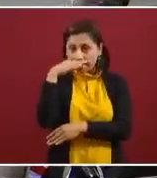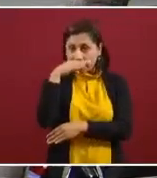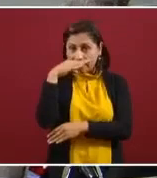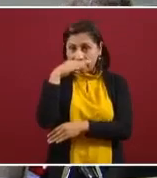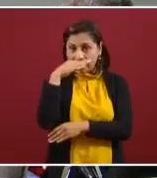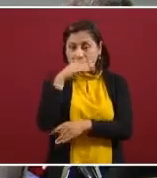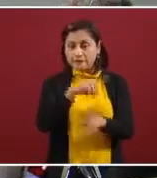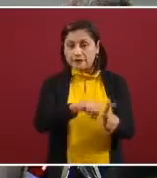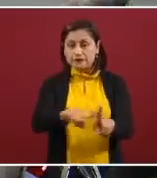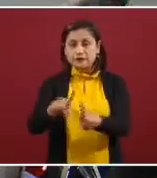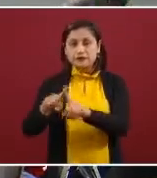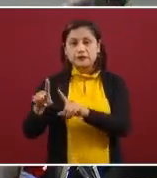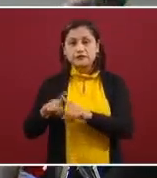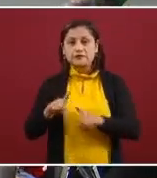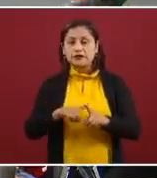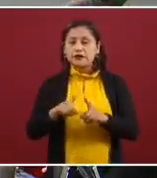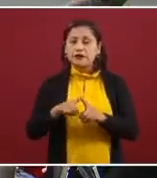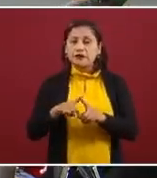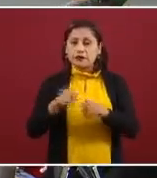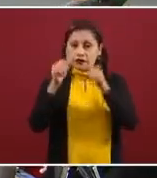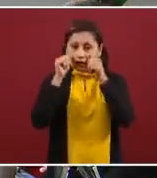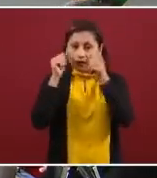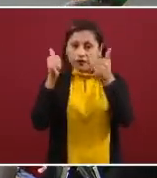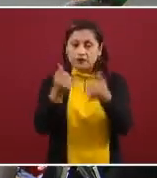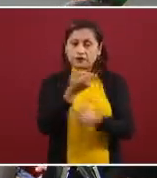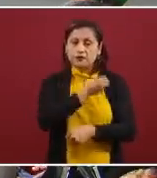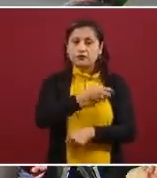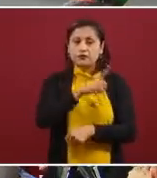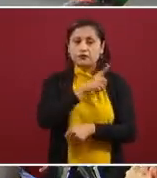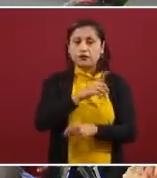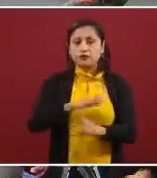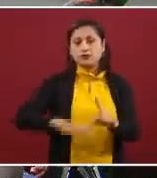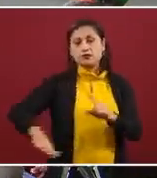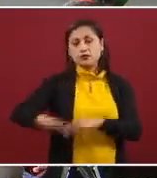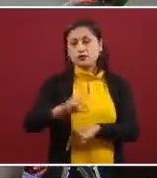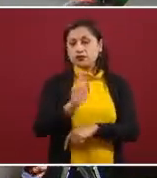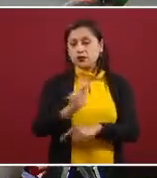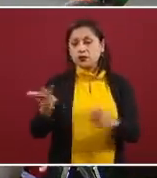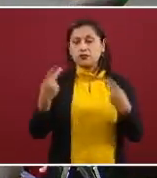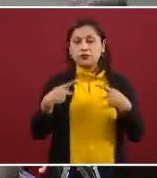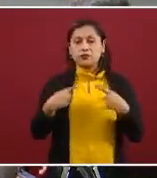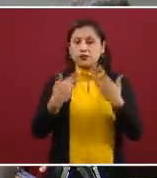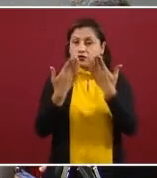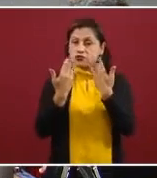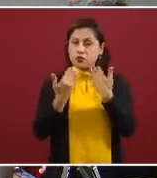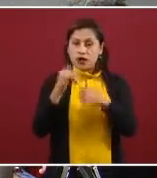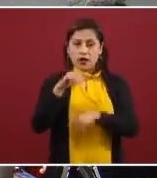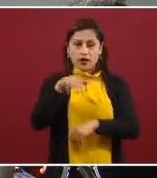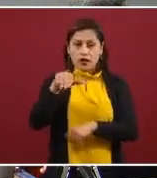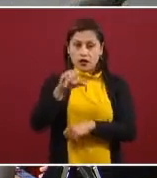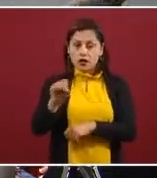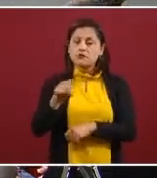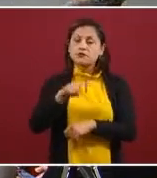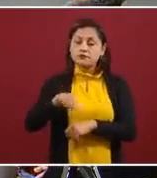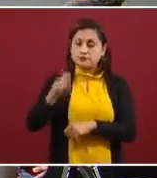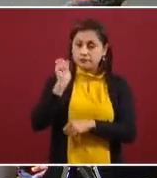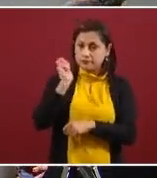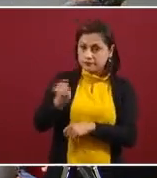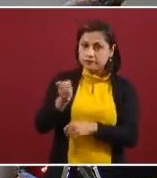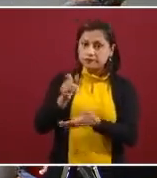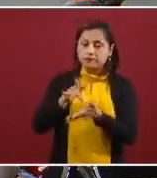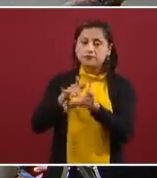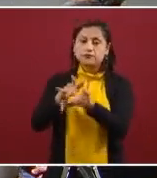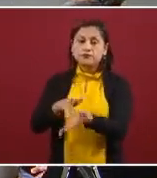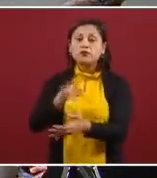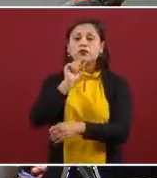salud y medicamentos a la población sin seguridad social, así como impulsar, bajo